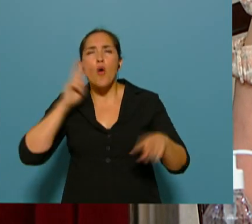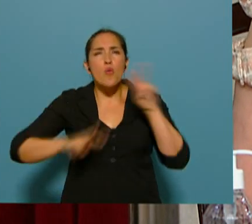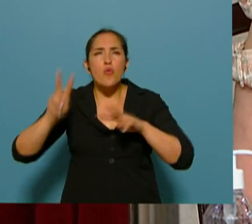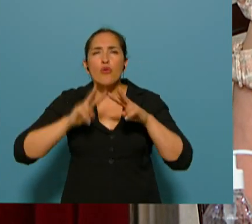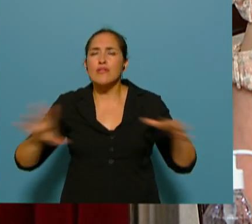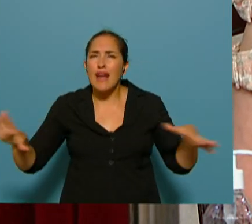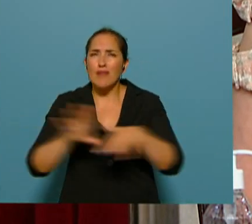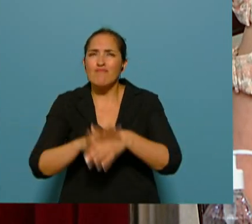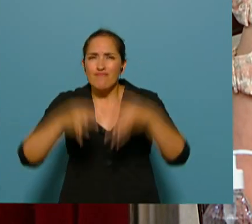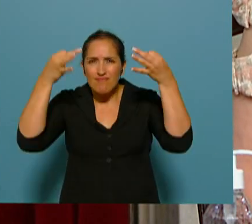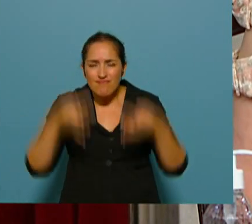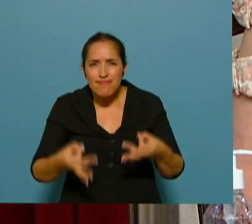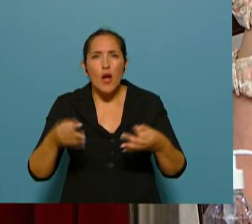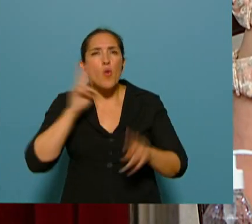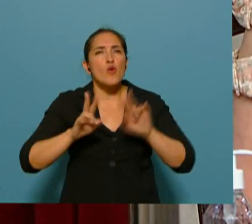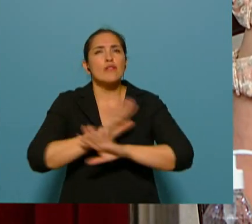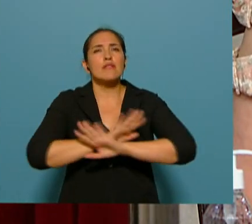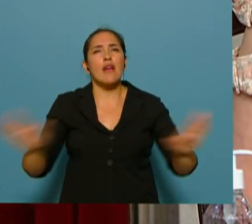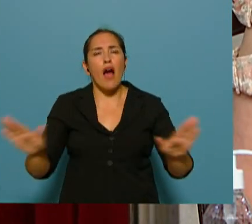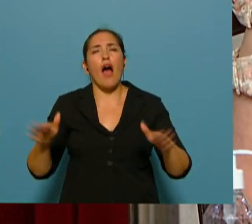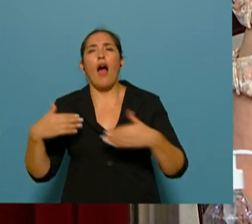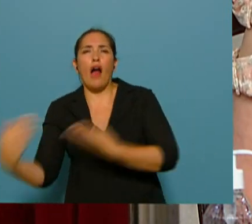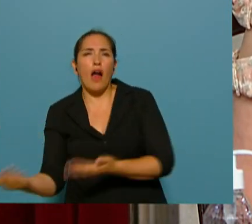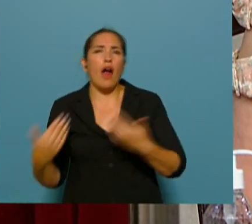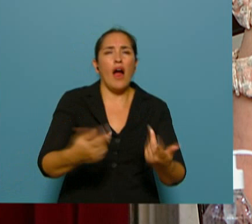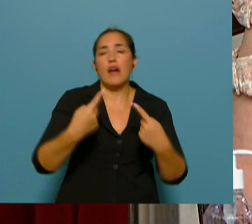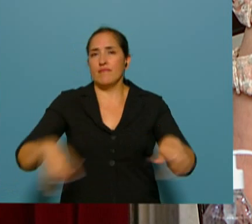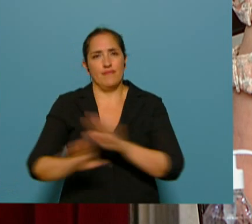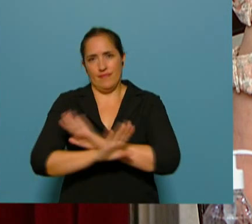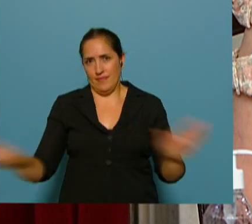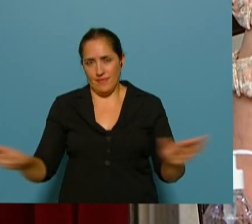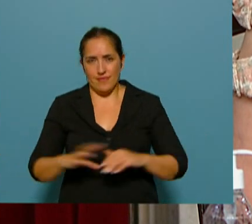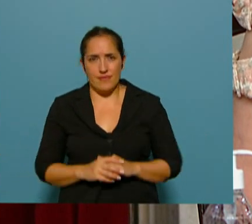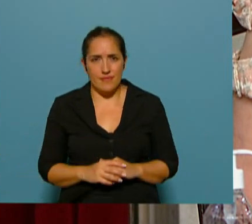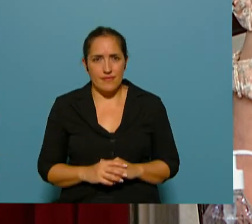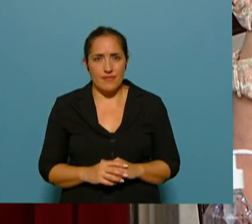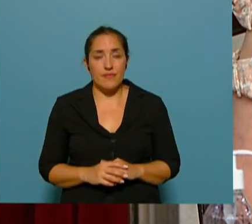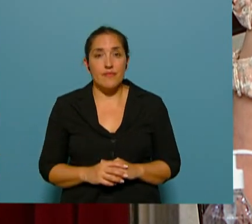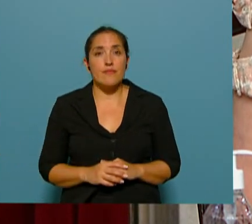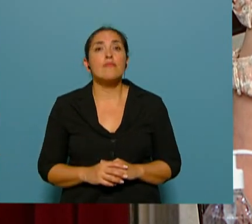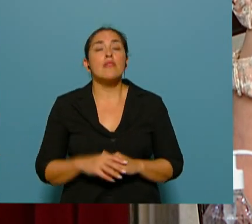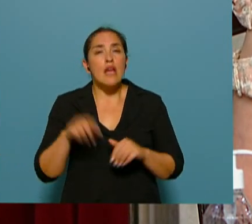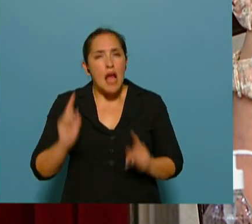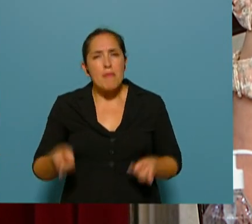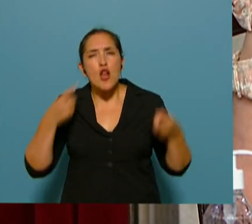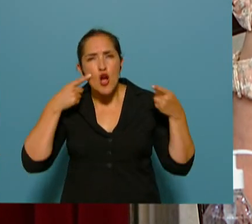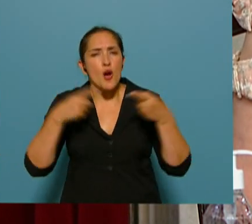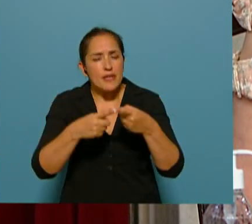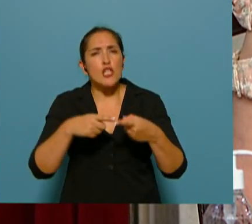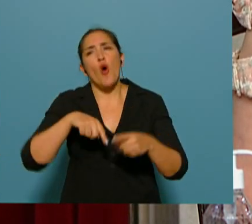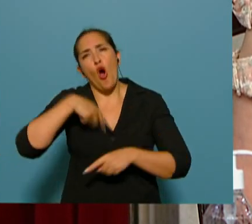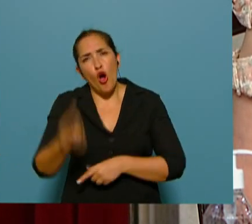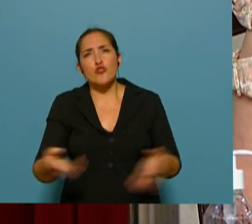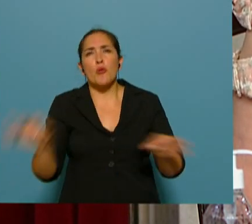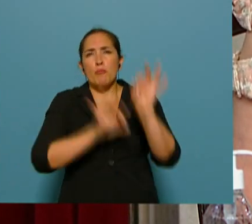exactamente definidas para acabar con la discrecionalidad que hoy se observa. Con el mismo fin, elevaremos un proyecto de